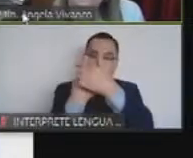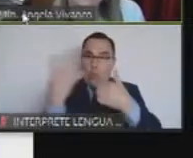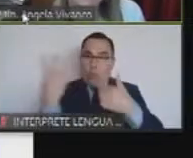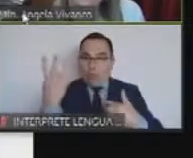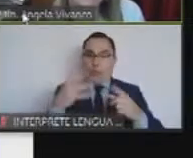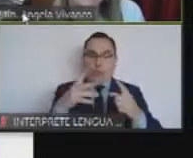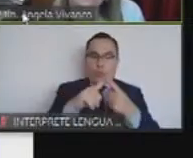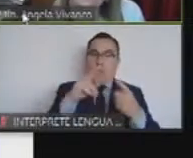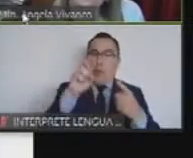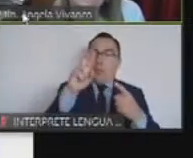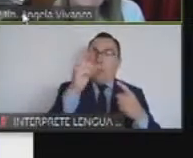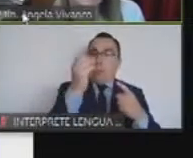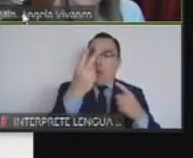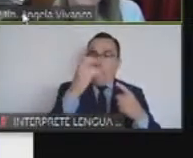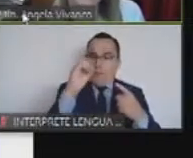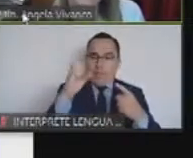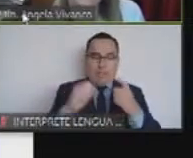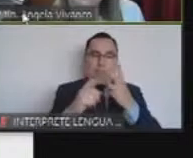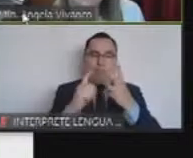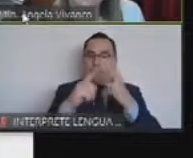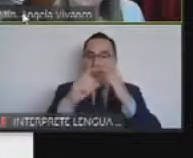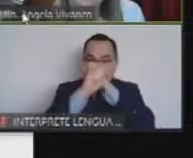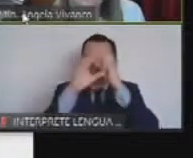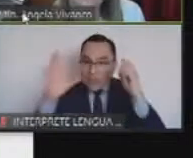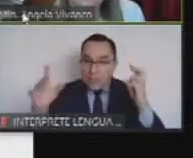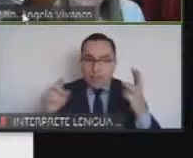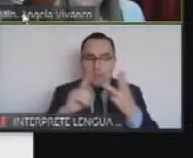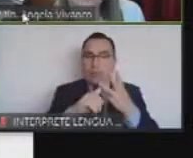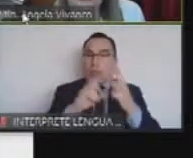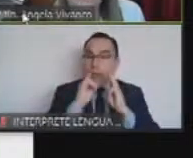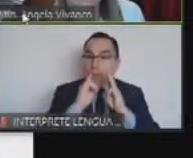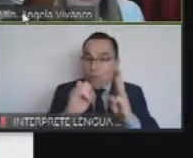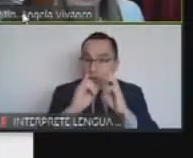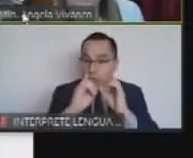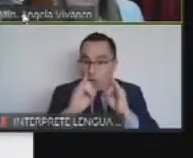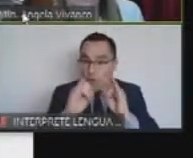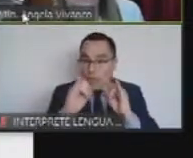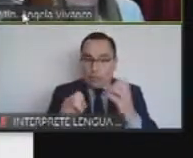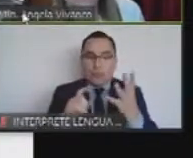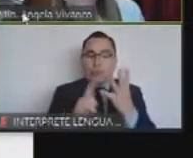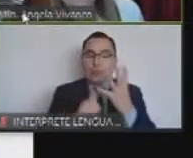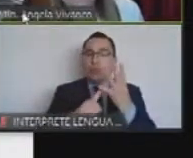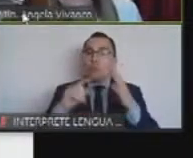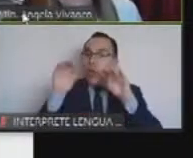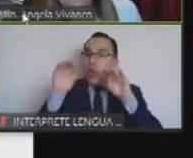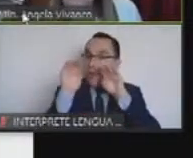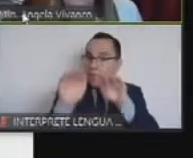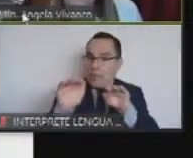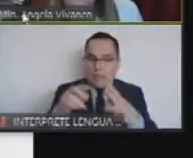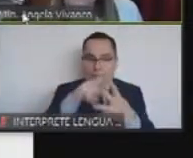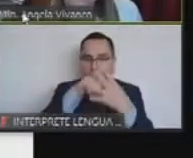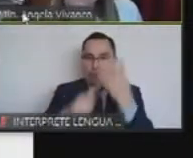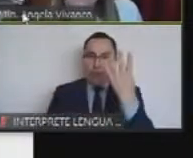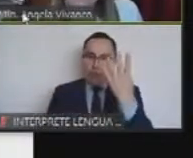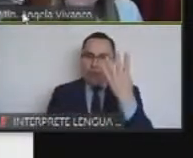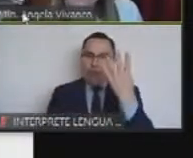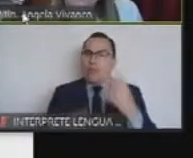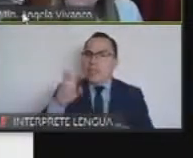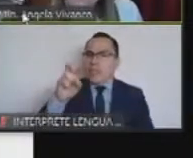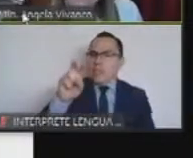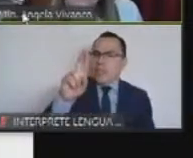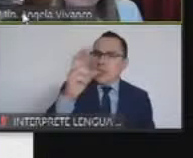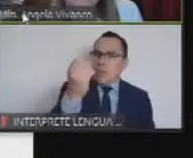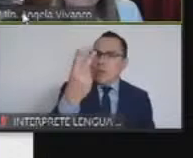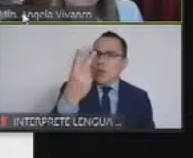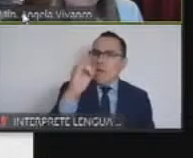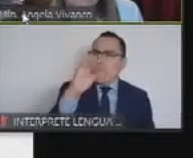probidad, por otro, la transparencia, por otro, la información y por último, la confianza. En el caso del principio de probidad, es muy